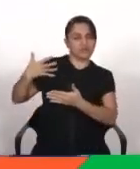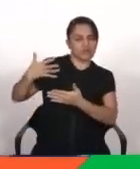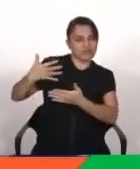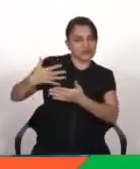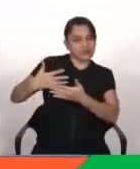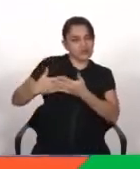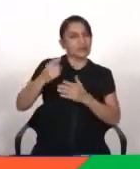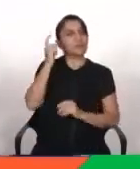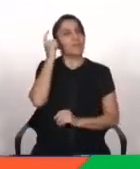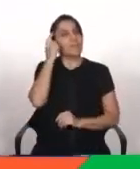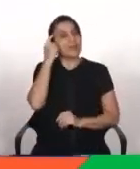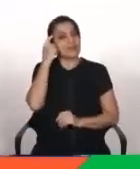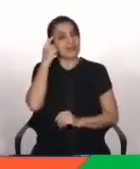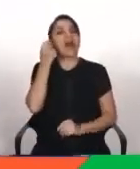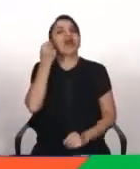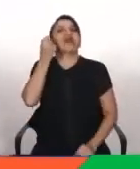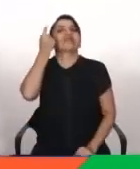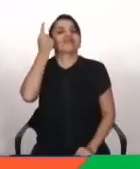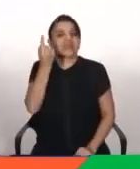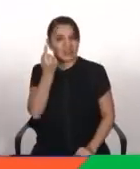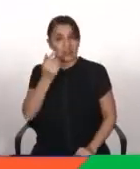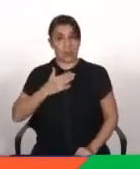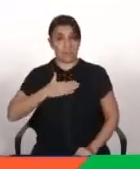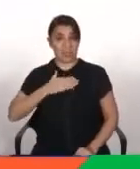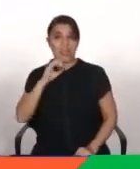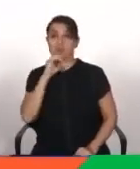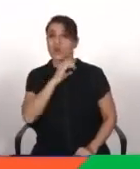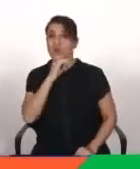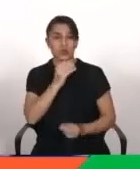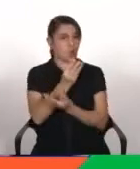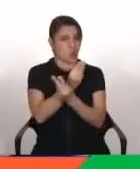mi curso, que era un curso grande,